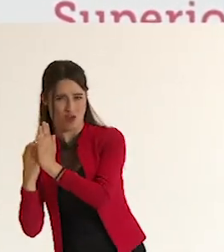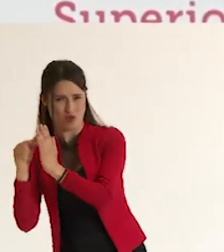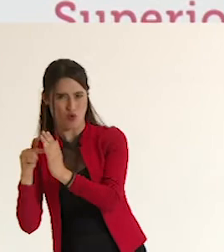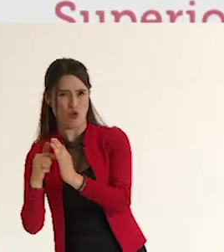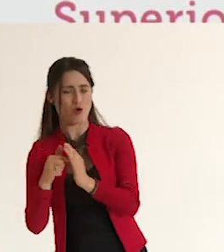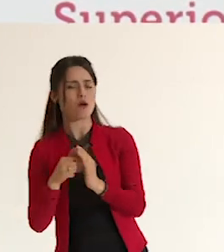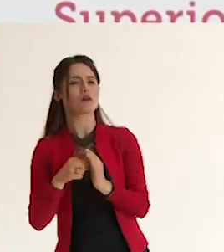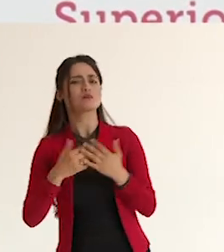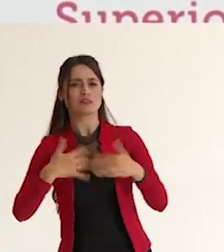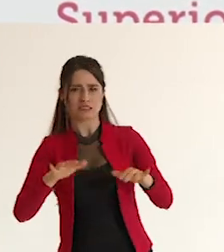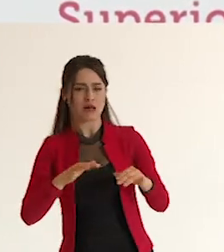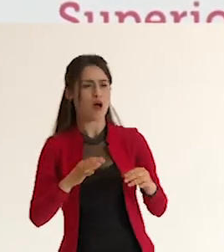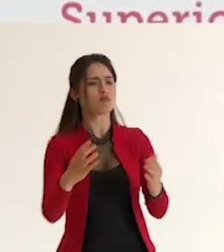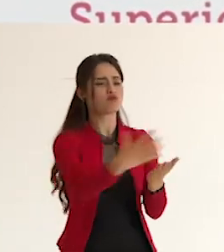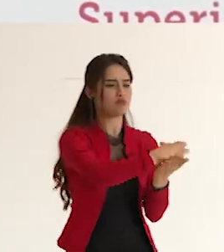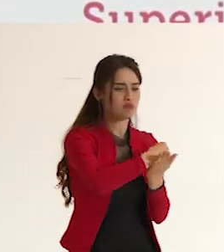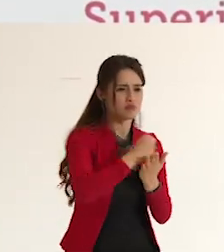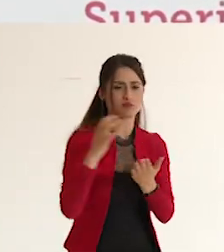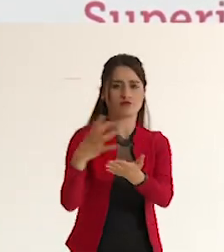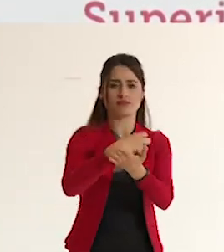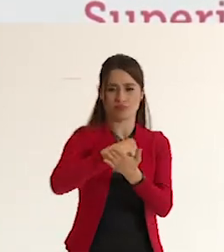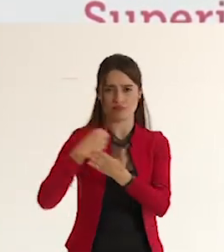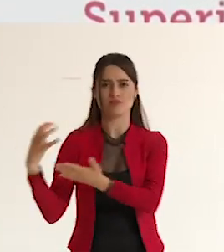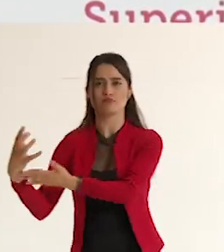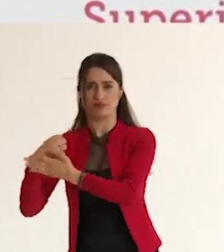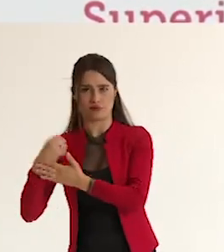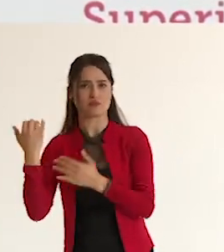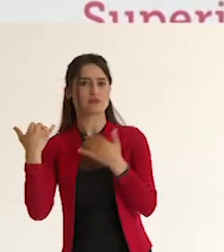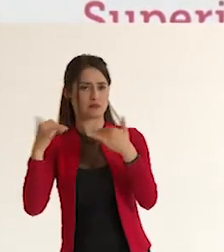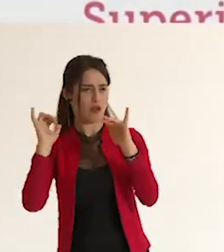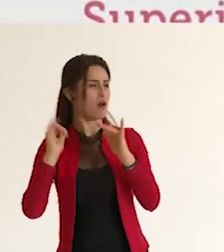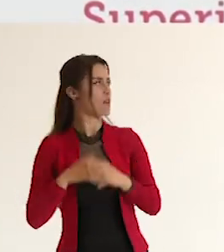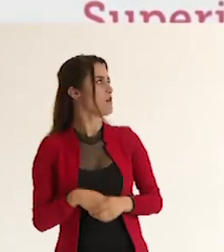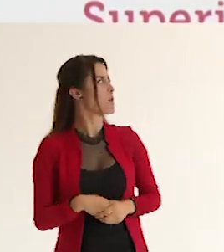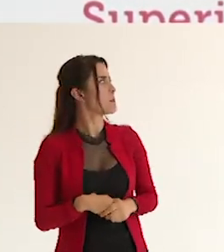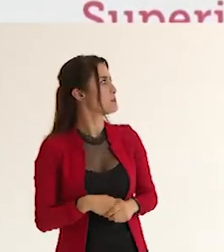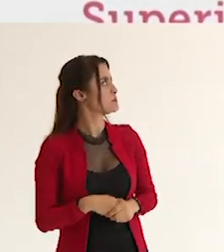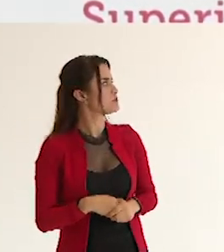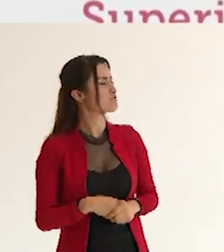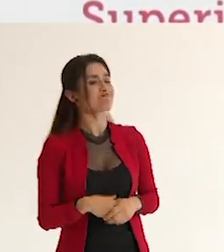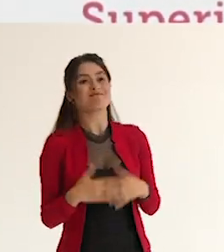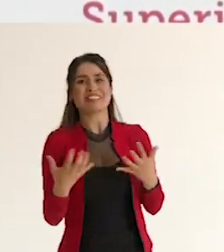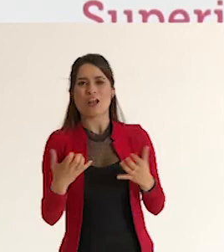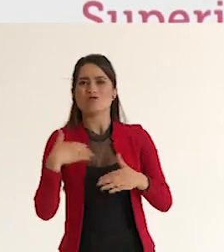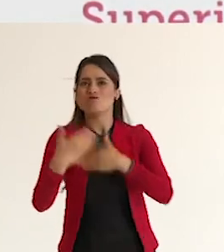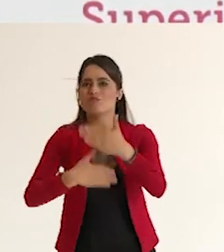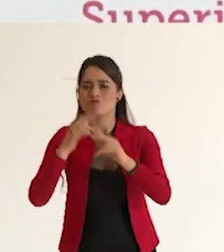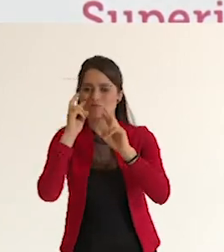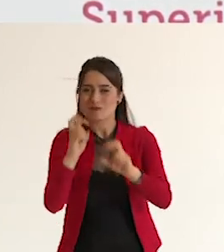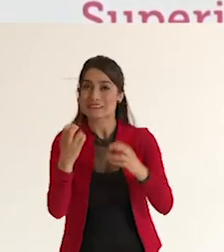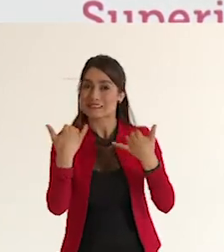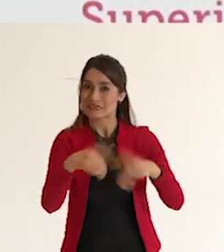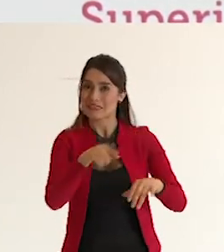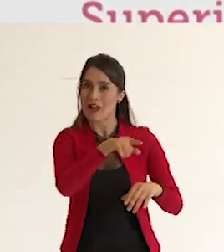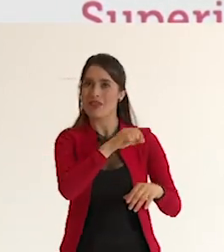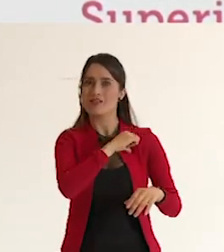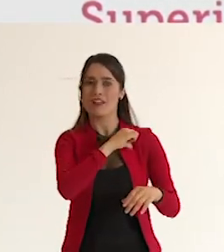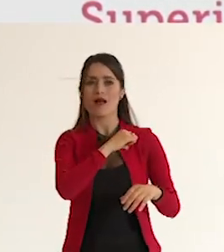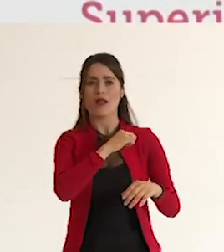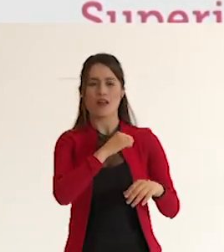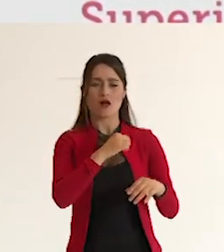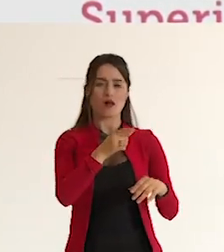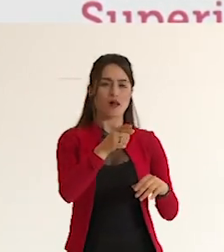recoger todos esos aspectos queremos saber si hay evaluación de la formación ética en la universidad